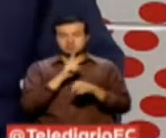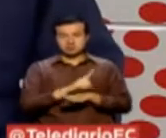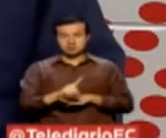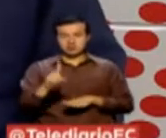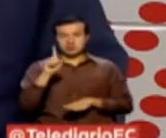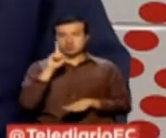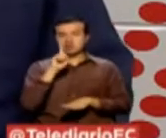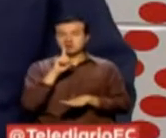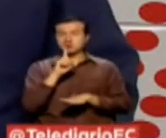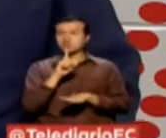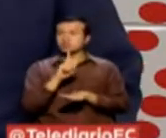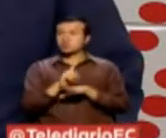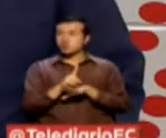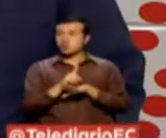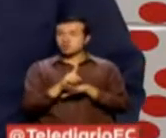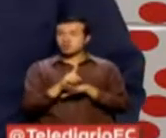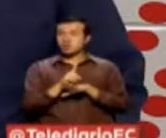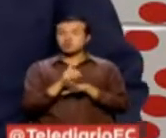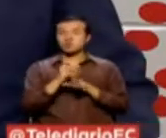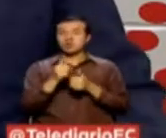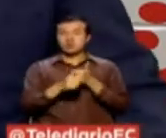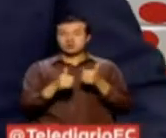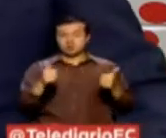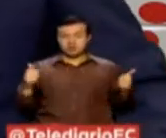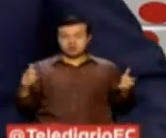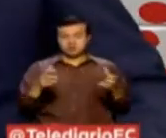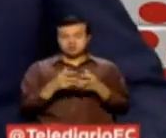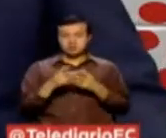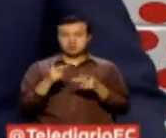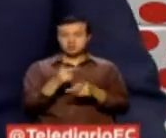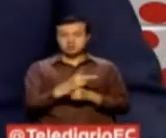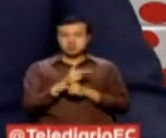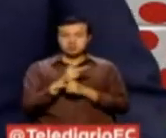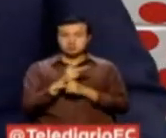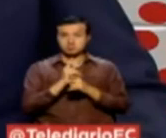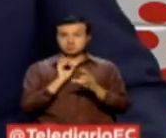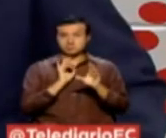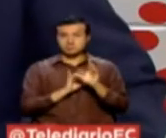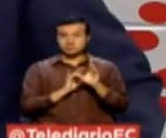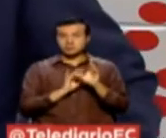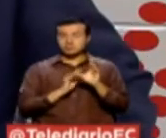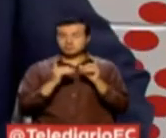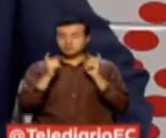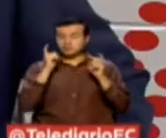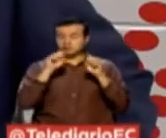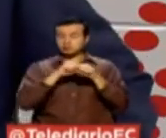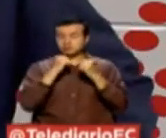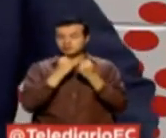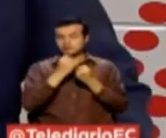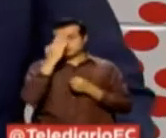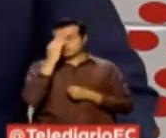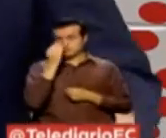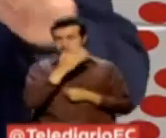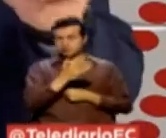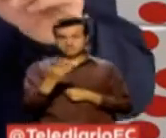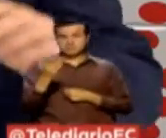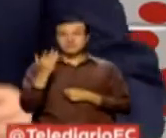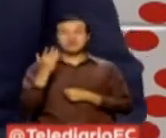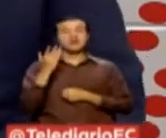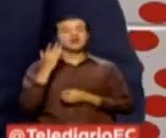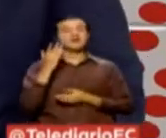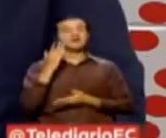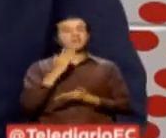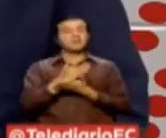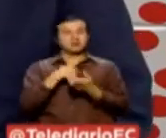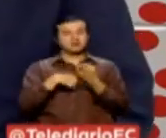de la Maternidad Isidro Ayora y candidato aspirante al Consejo de Participación Ciudadana y Control Social. Buenos días. Muchas gracias. Hacemos un